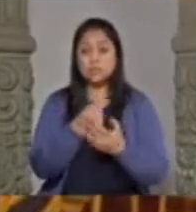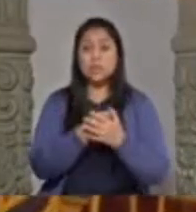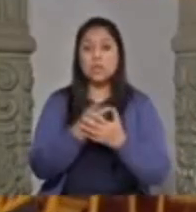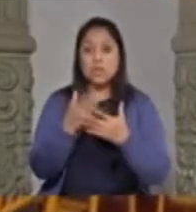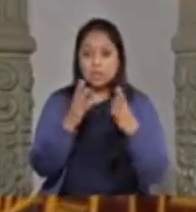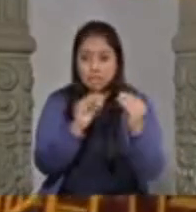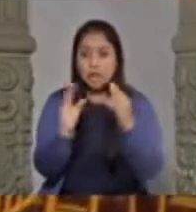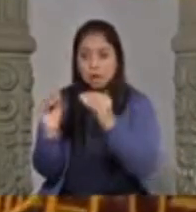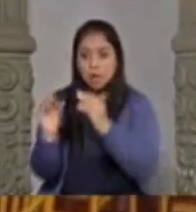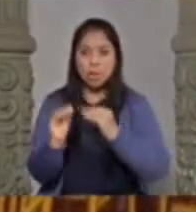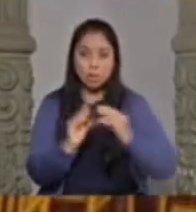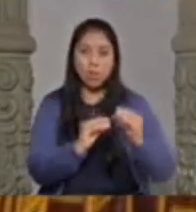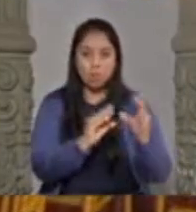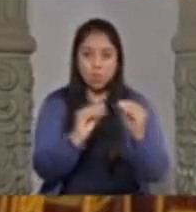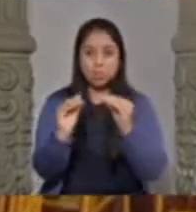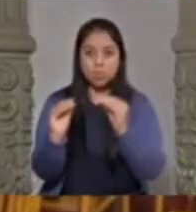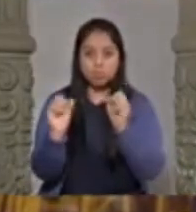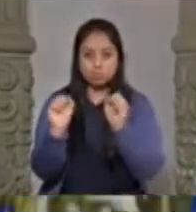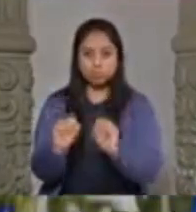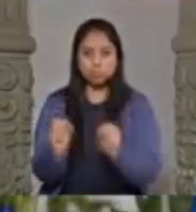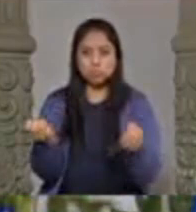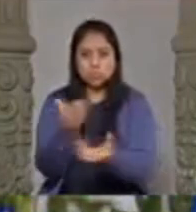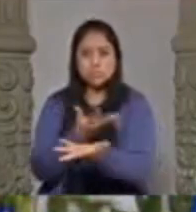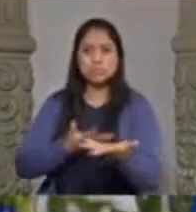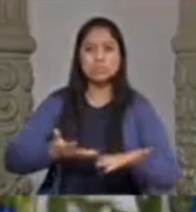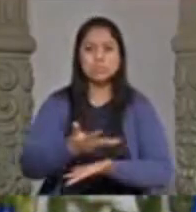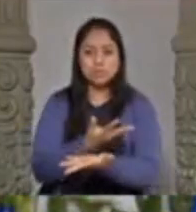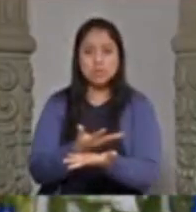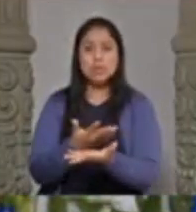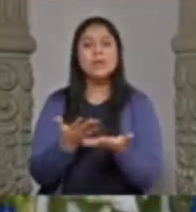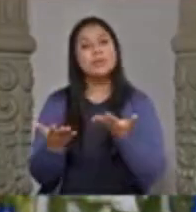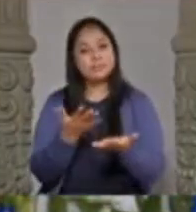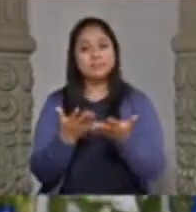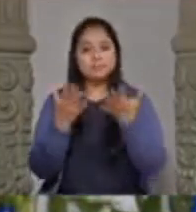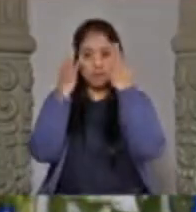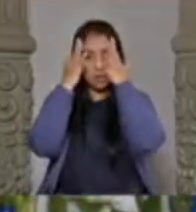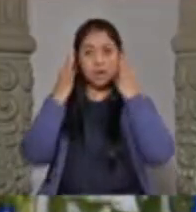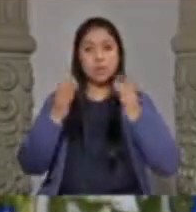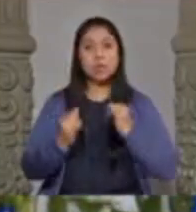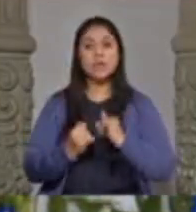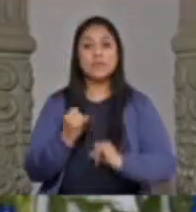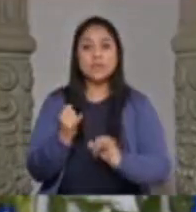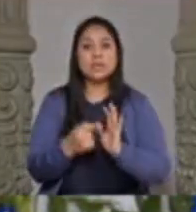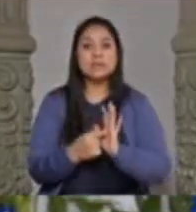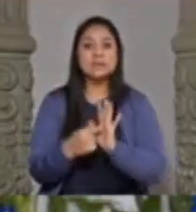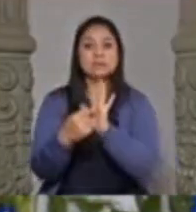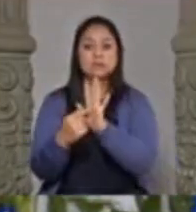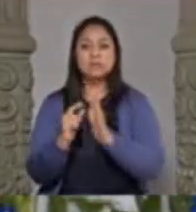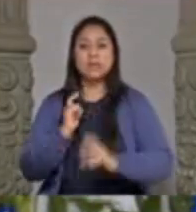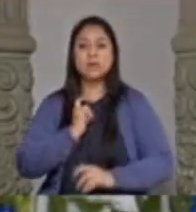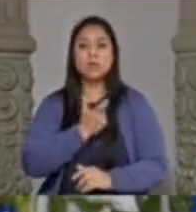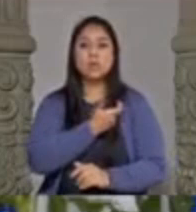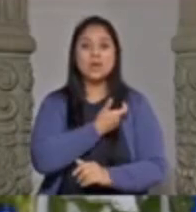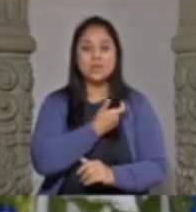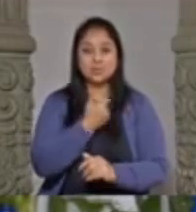diálogo, concertación, seguro el producto final será la presentación al Congreso de la